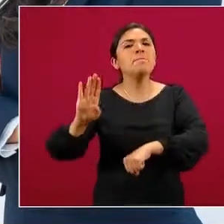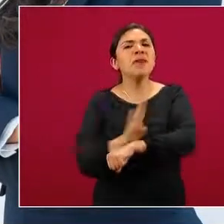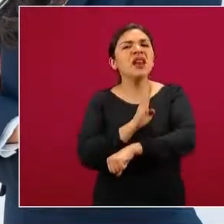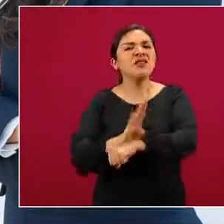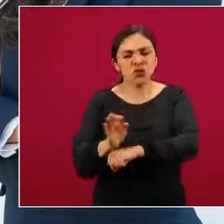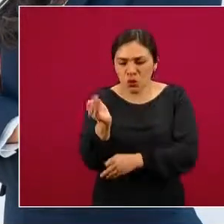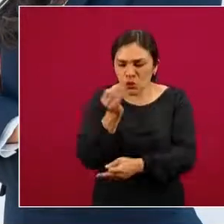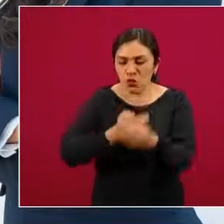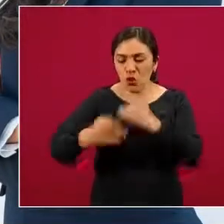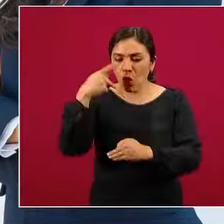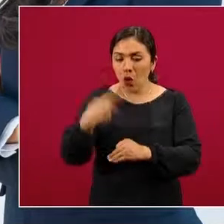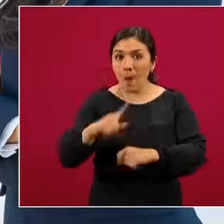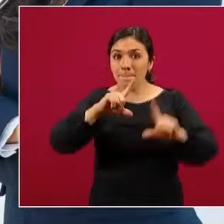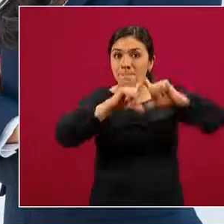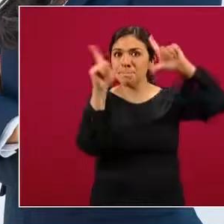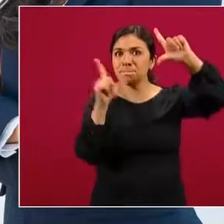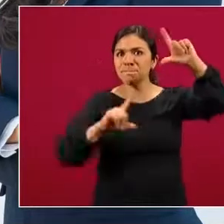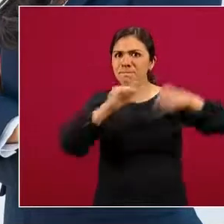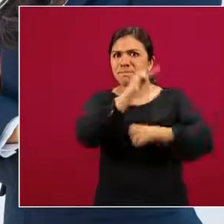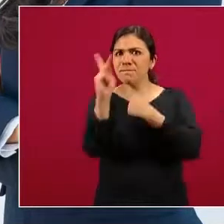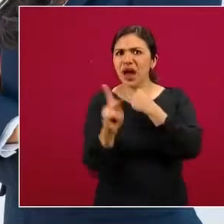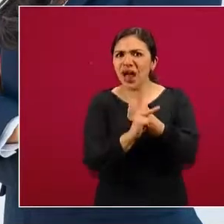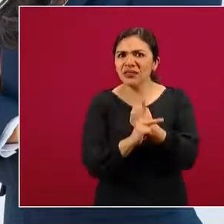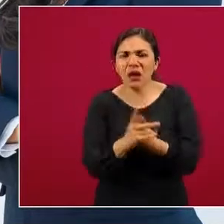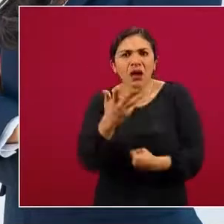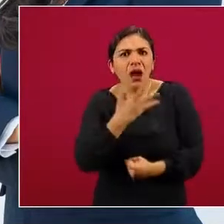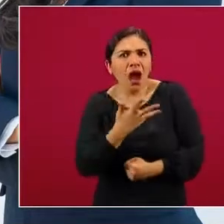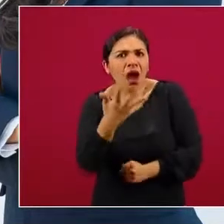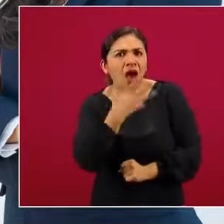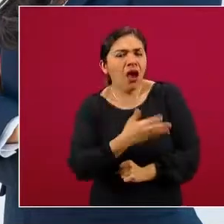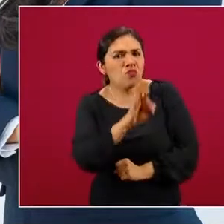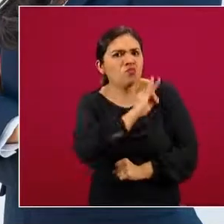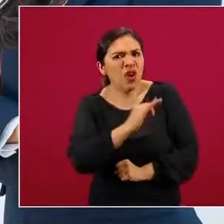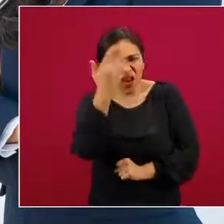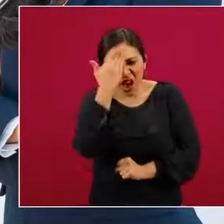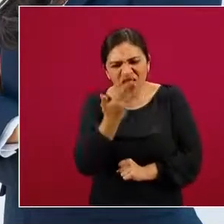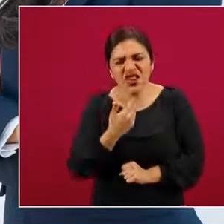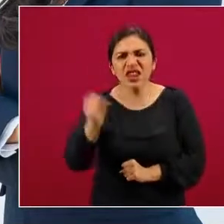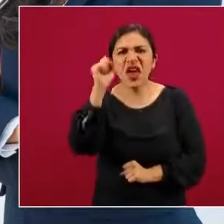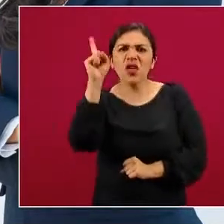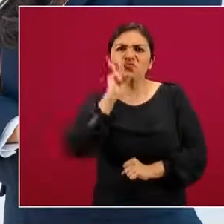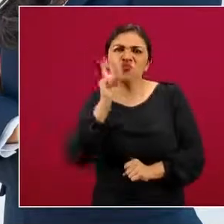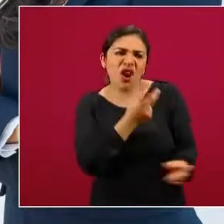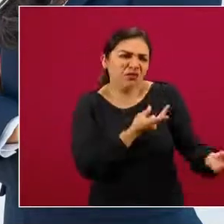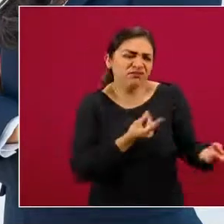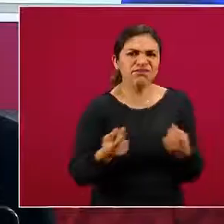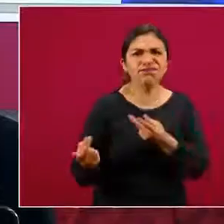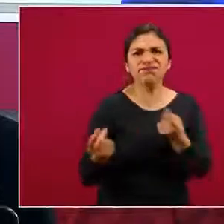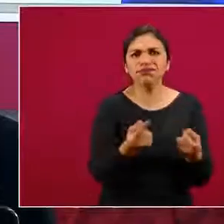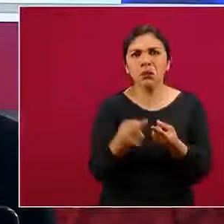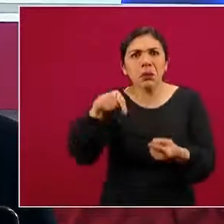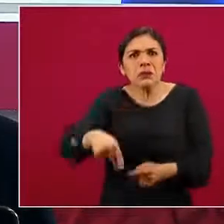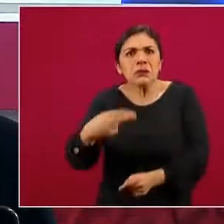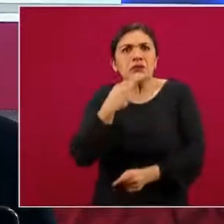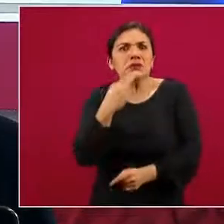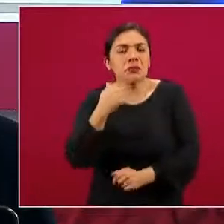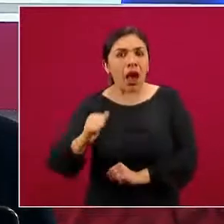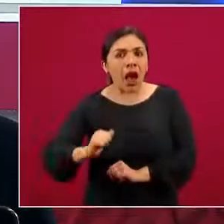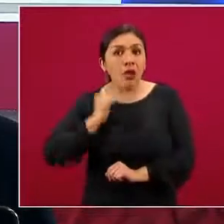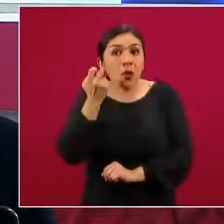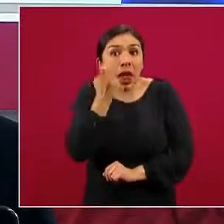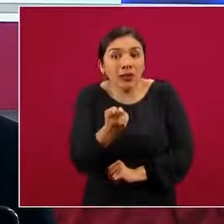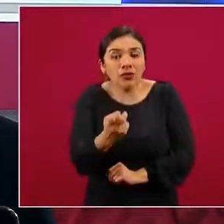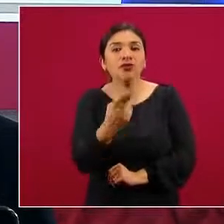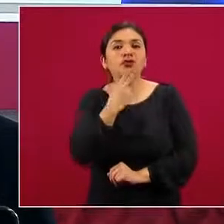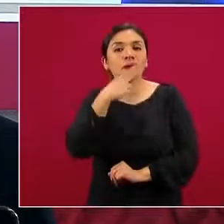beneficiarnos como país del potencial, del talento, de la energía de las mujeres y con eso